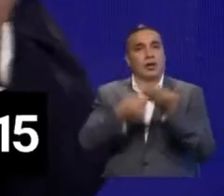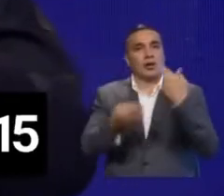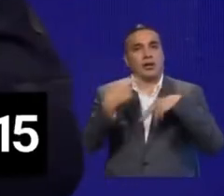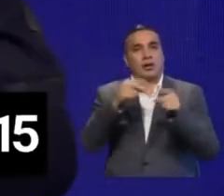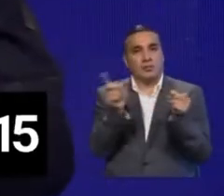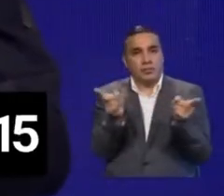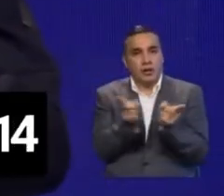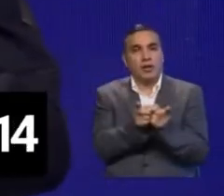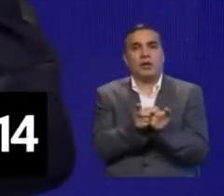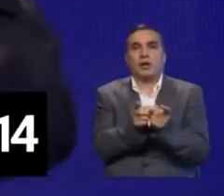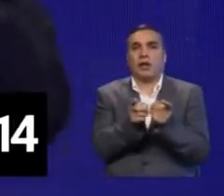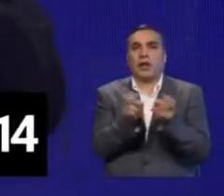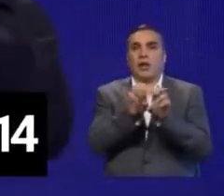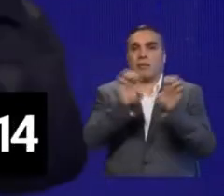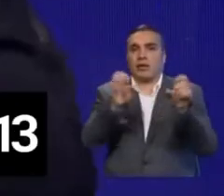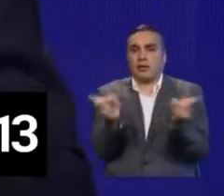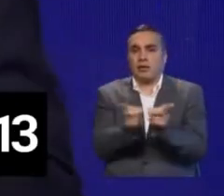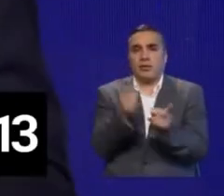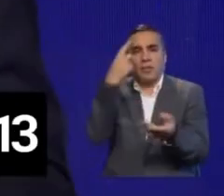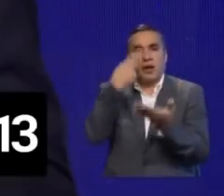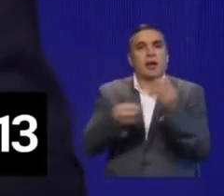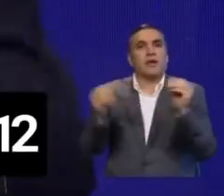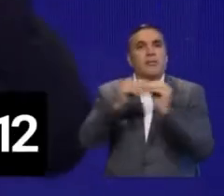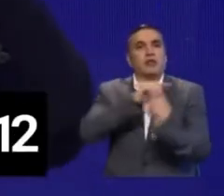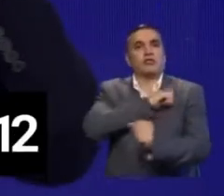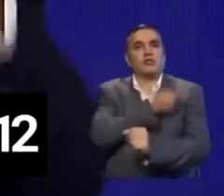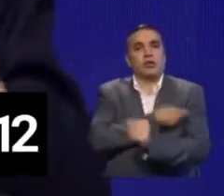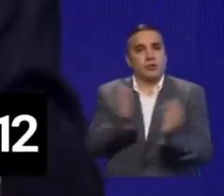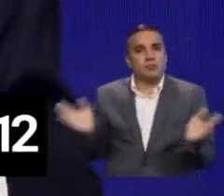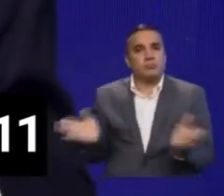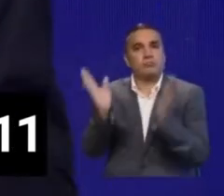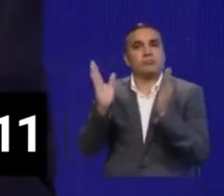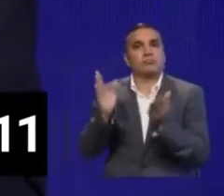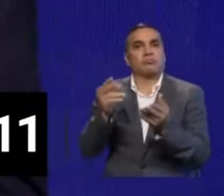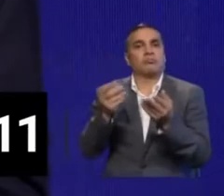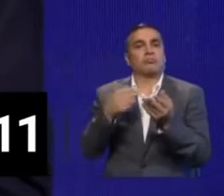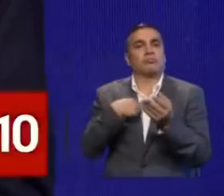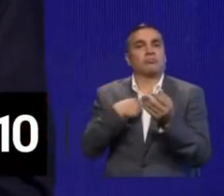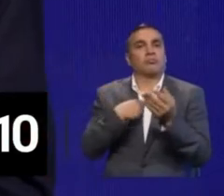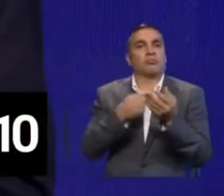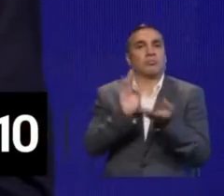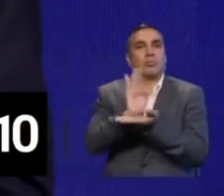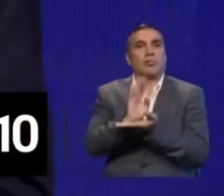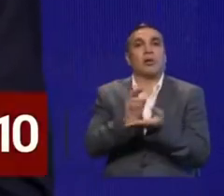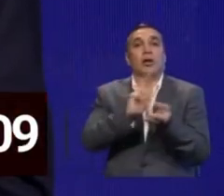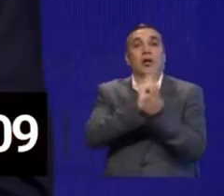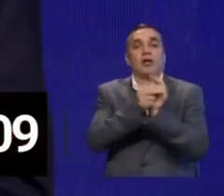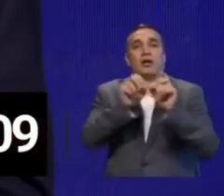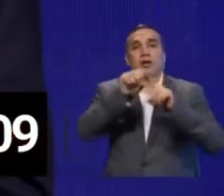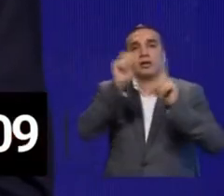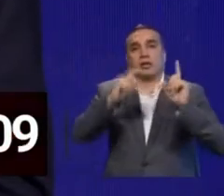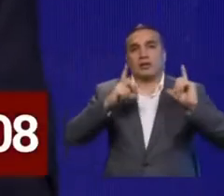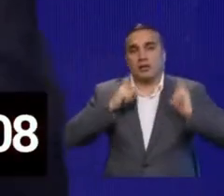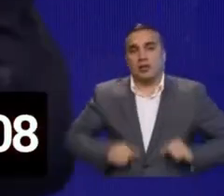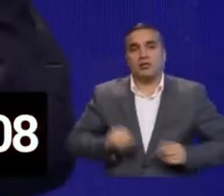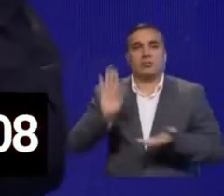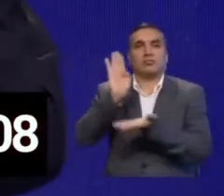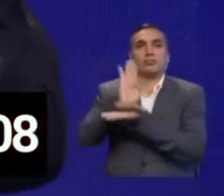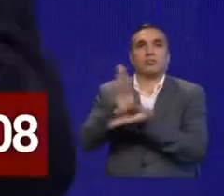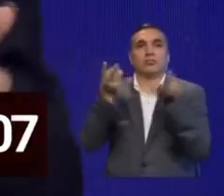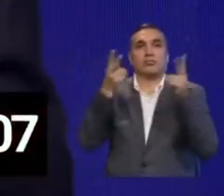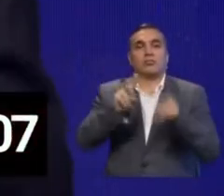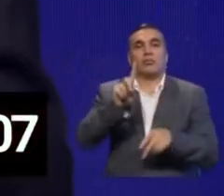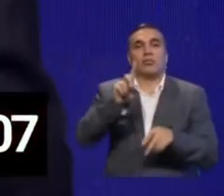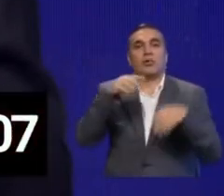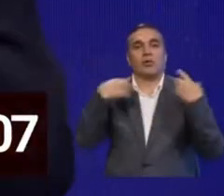al pequeño empresario, para lograr fortalecerla. Hay que hacer una reforma del sistema de salud, de la seguridad social, que también es